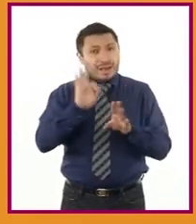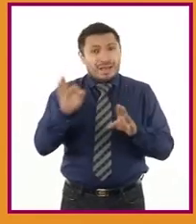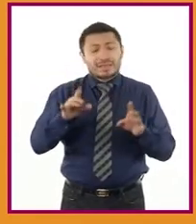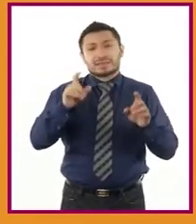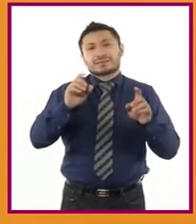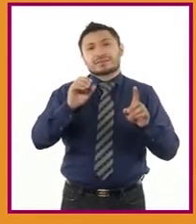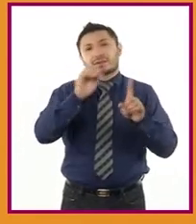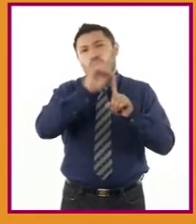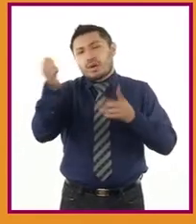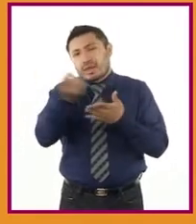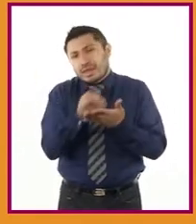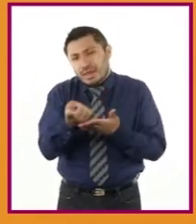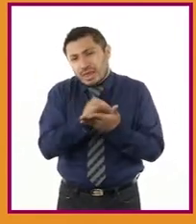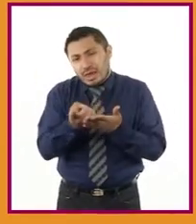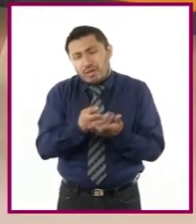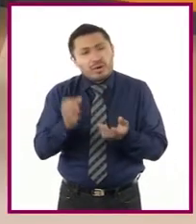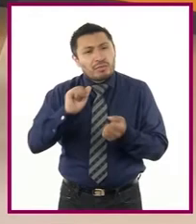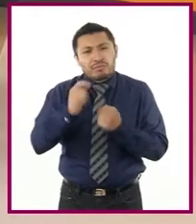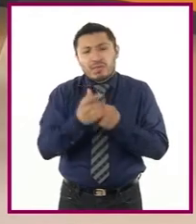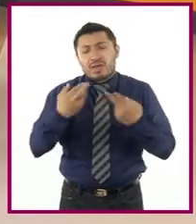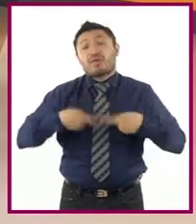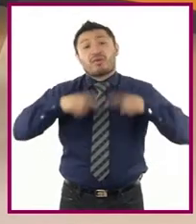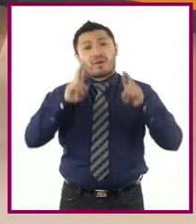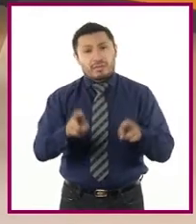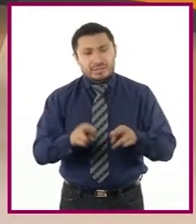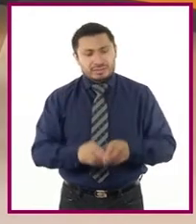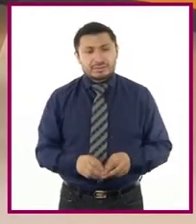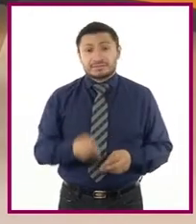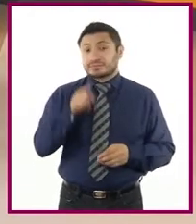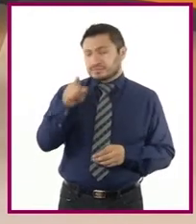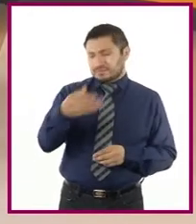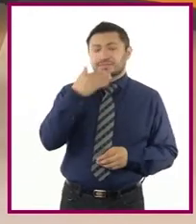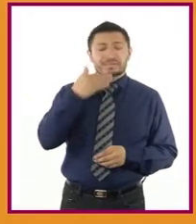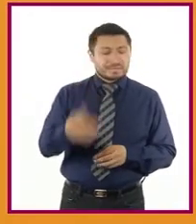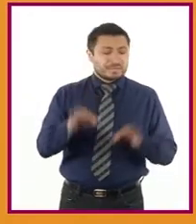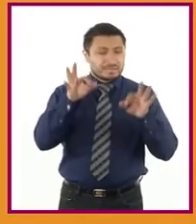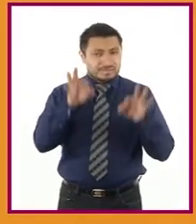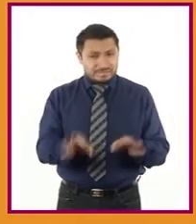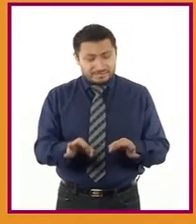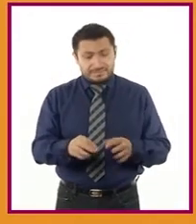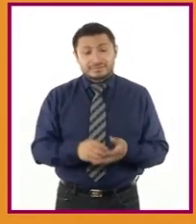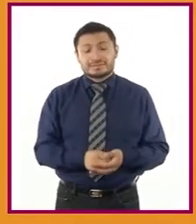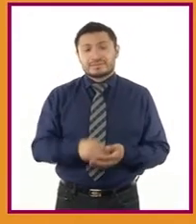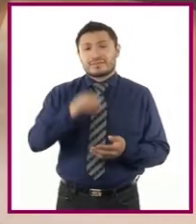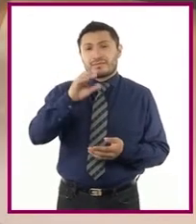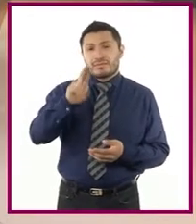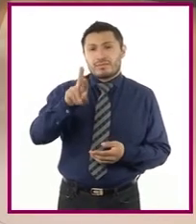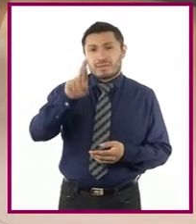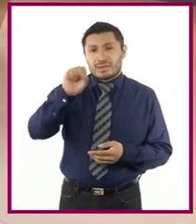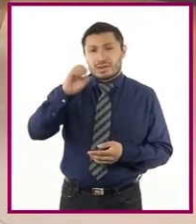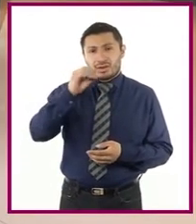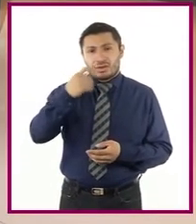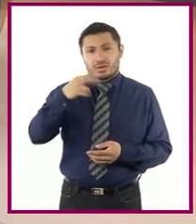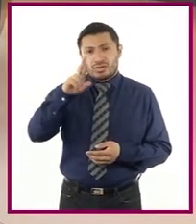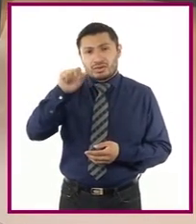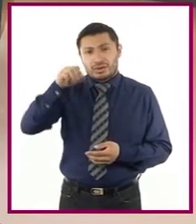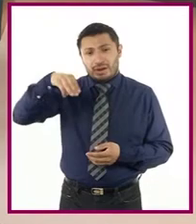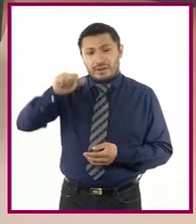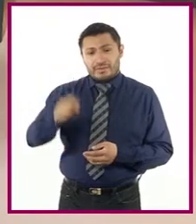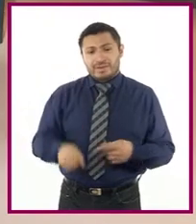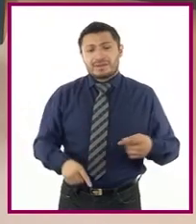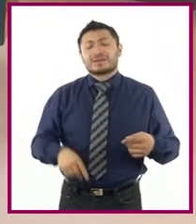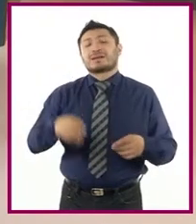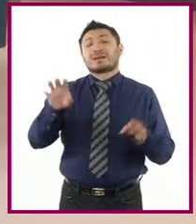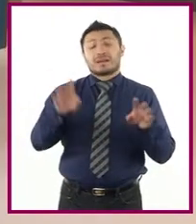algo parecido que lo representa. Magnífico, Yesenia. Efectivamente, un cursograma es un instrumento